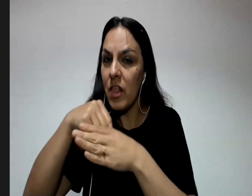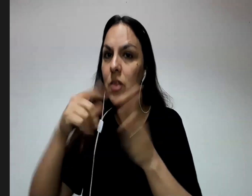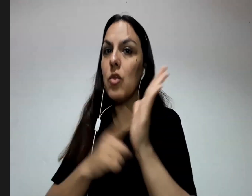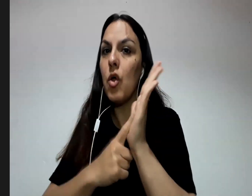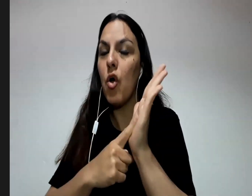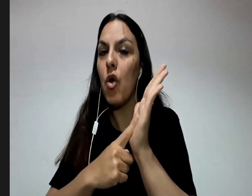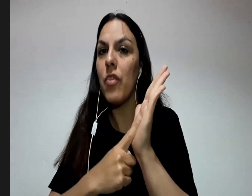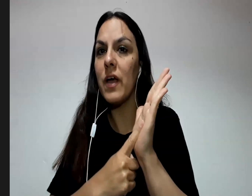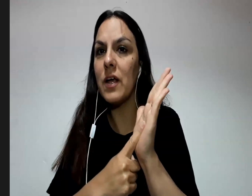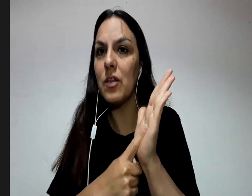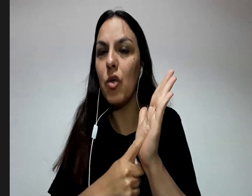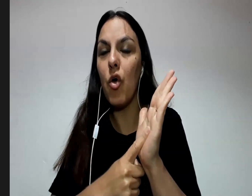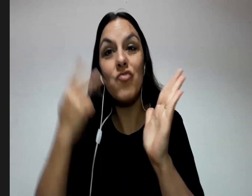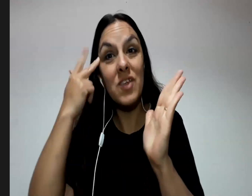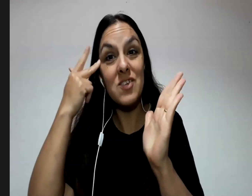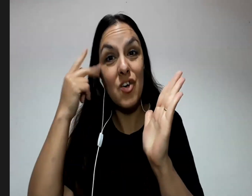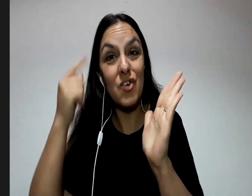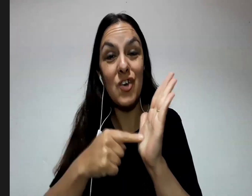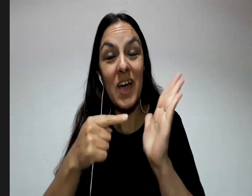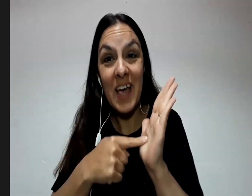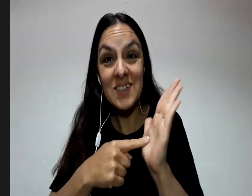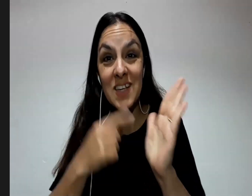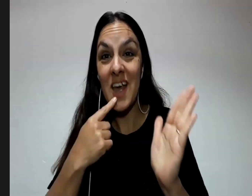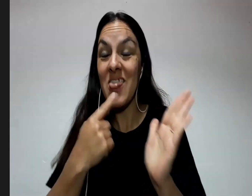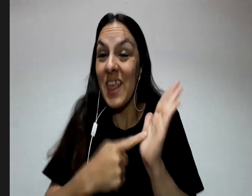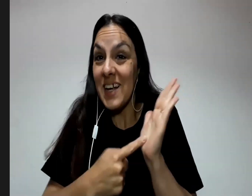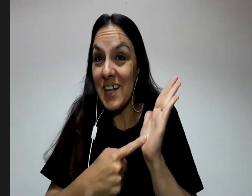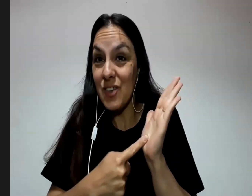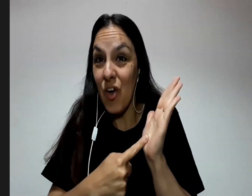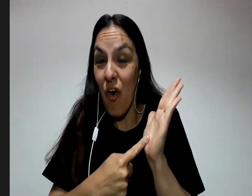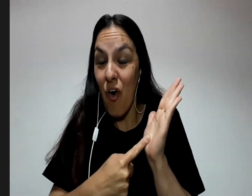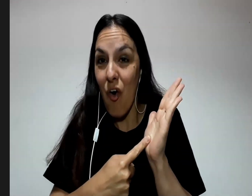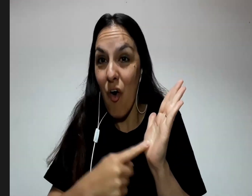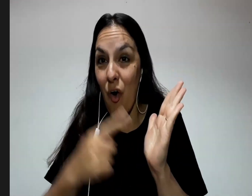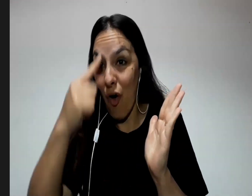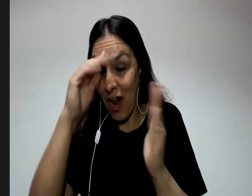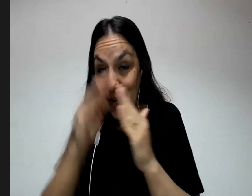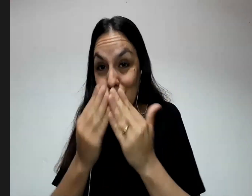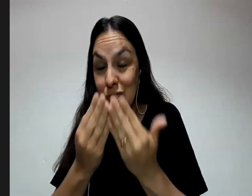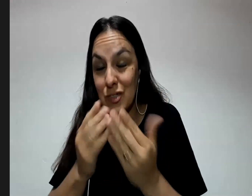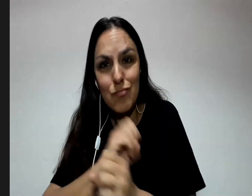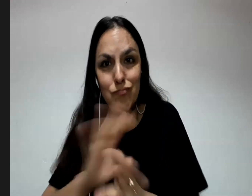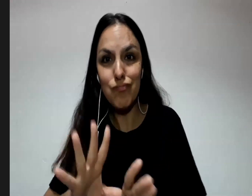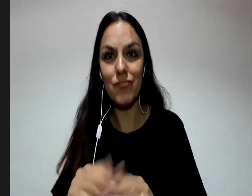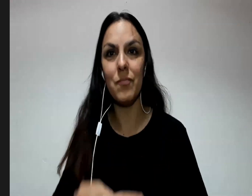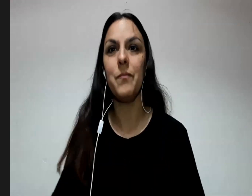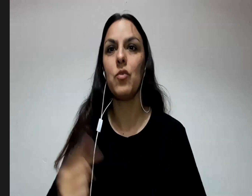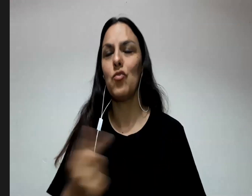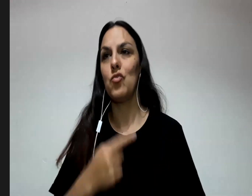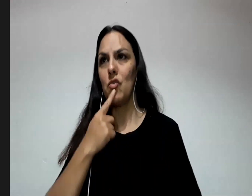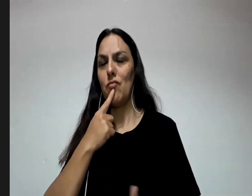sido declarado inconstitucional. Entendamos eso en nuestros fallos, en nuestros reclamos.